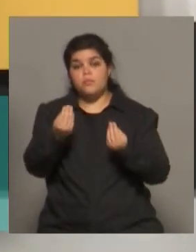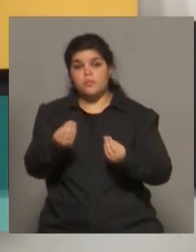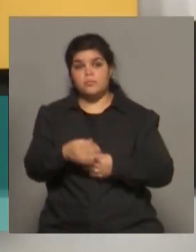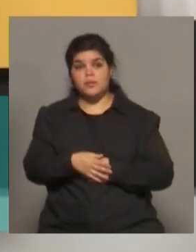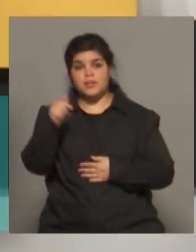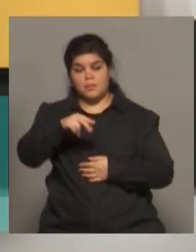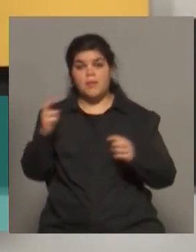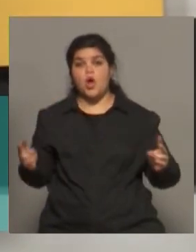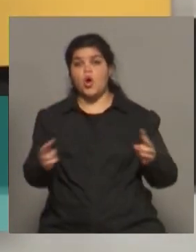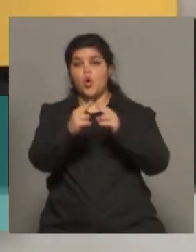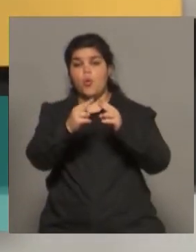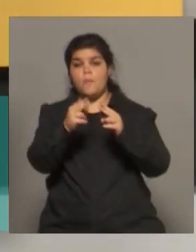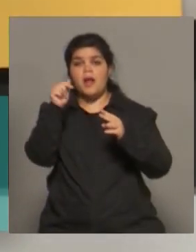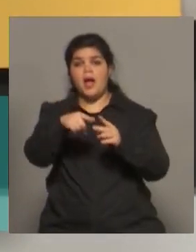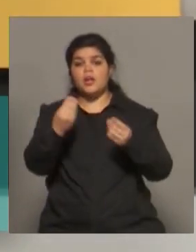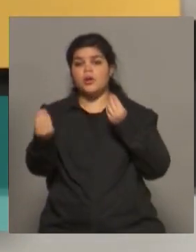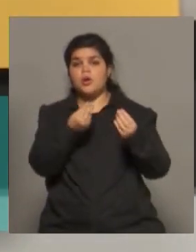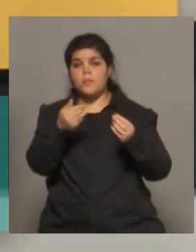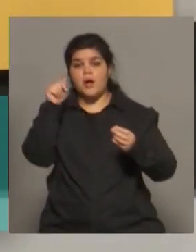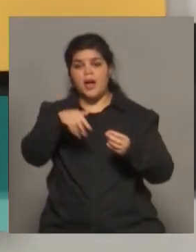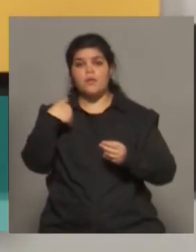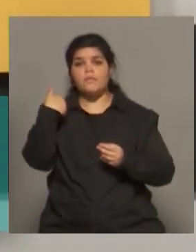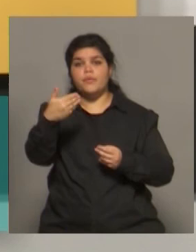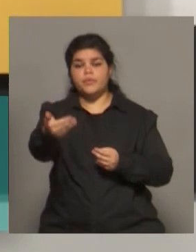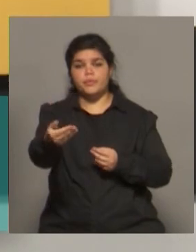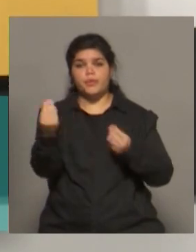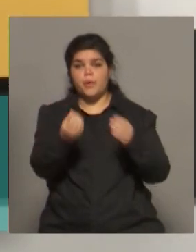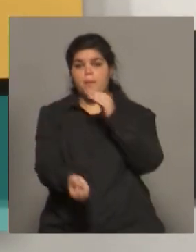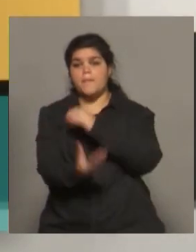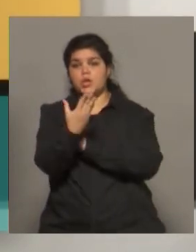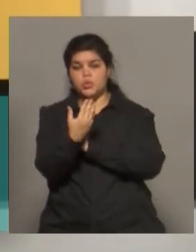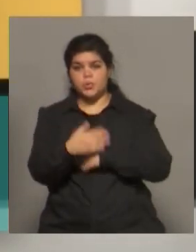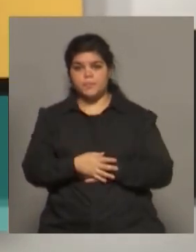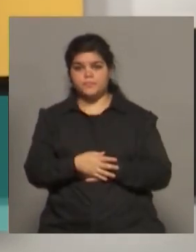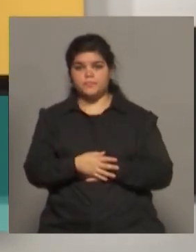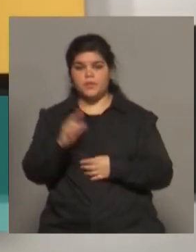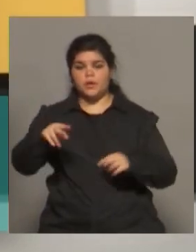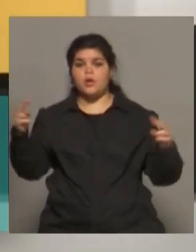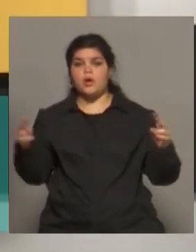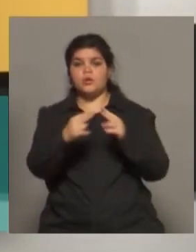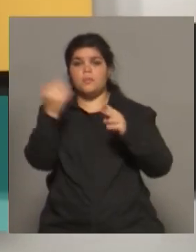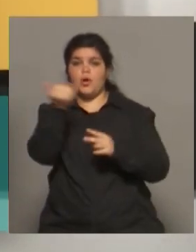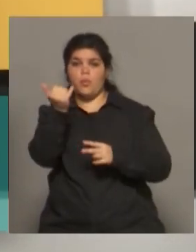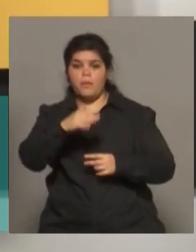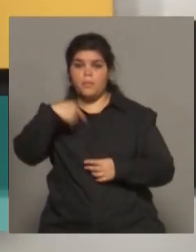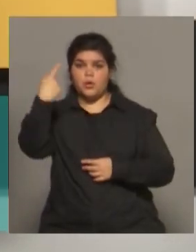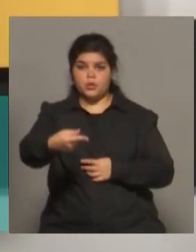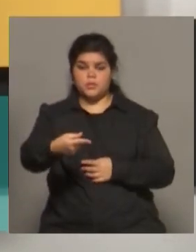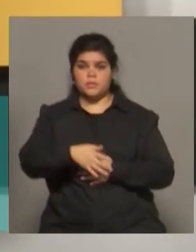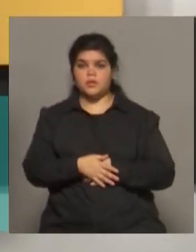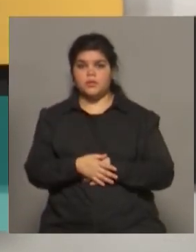de esta cumbre y ver, obviamente, cuáles van a ser las proyecciones del Mercosur a futuro. Nos reencontramos el próximo jueves.